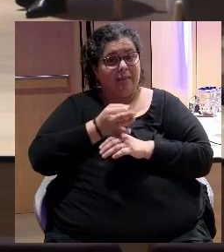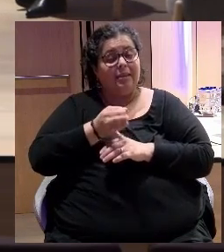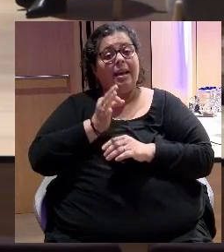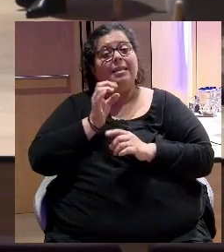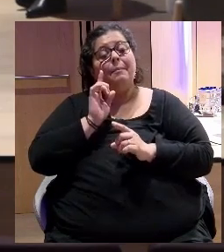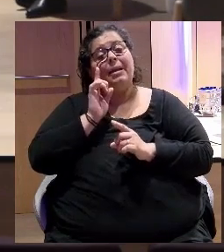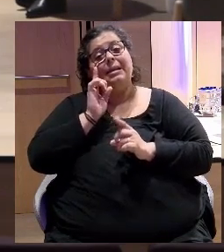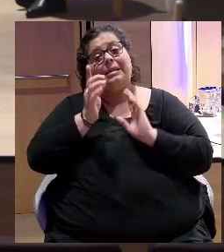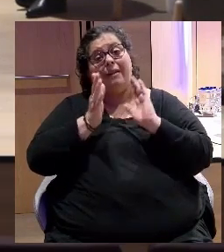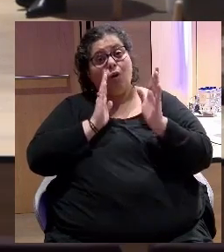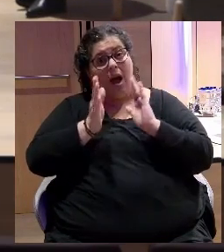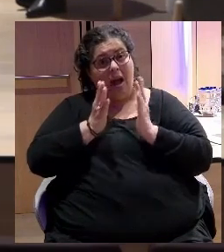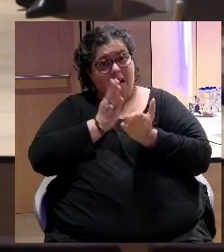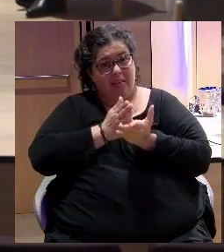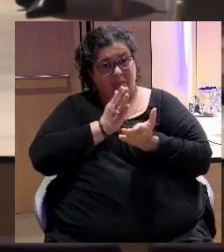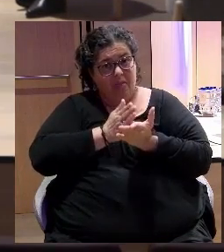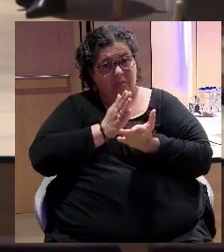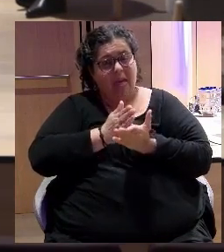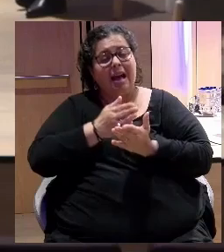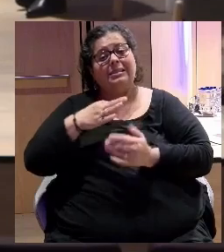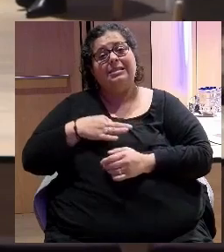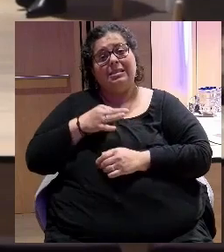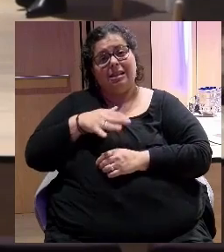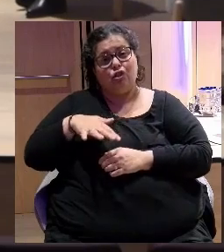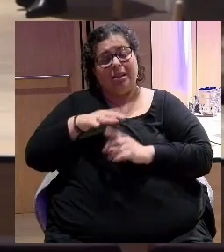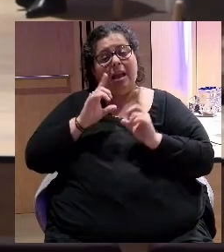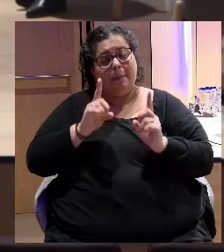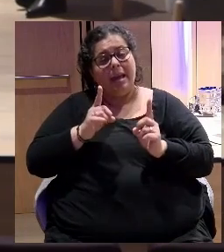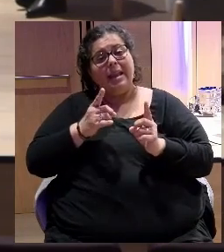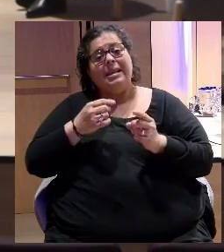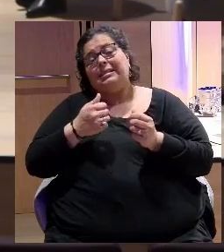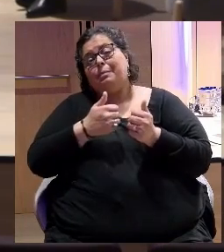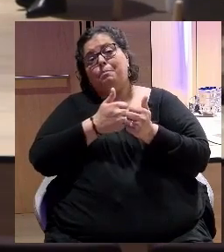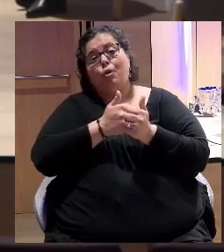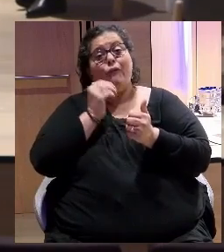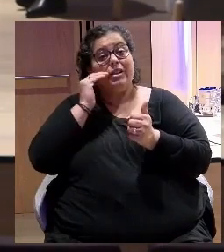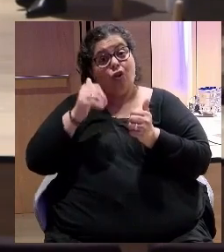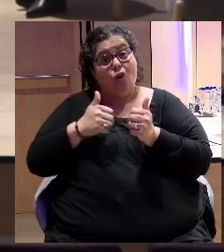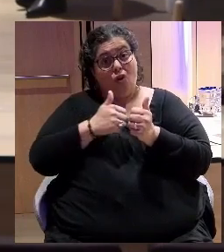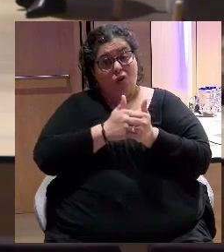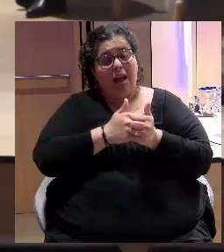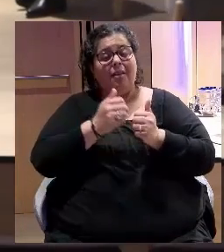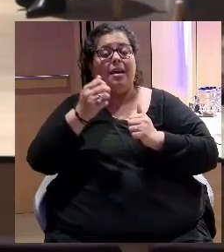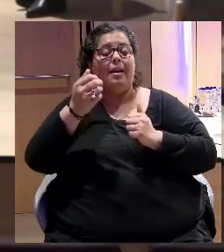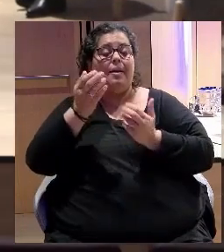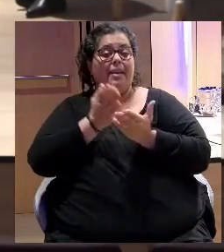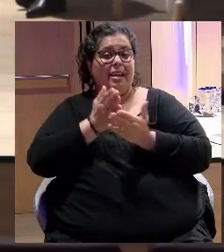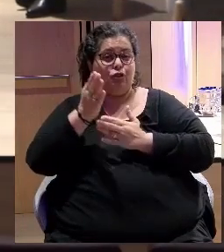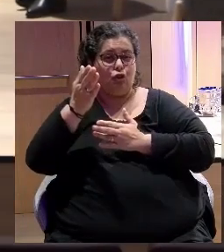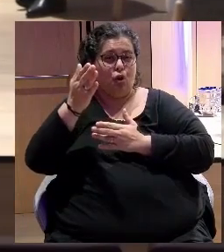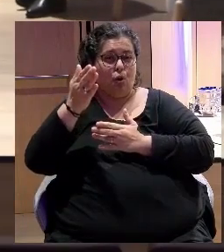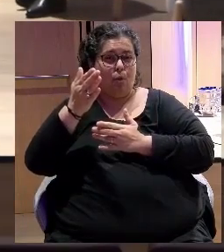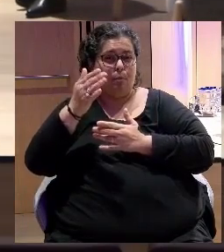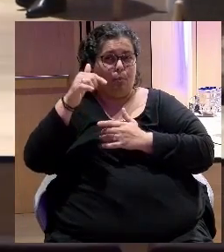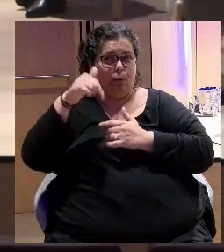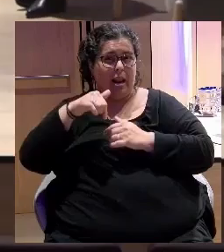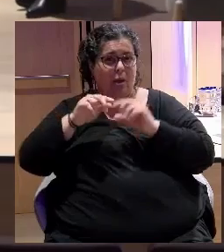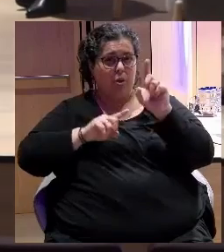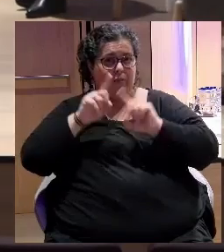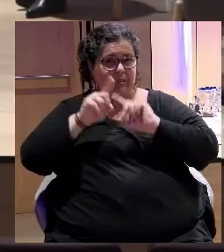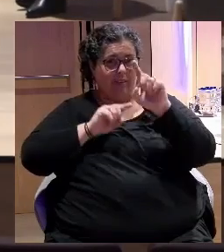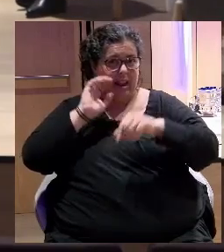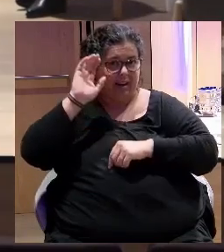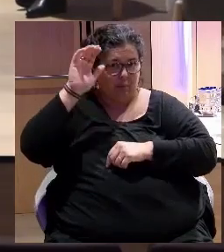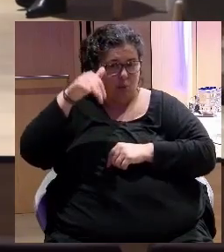en Derecho y Ciencias Sociales y es profesora adscripta del Derecho Constitucional por la Universidad de la República. Y